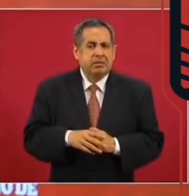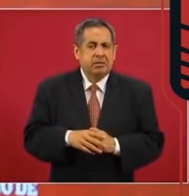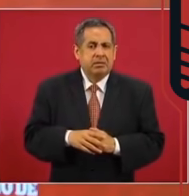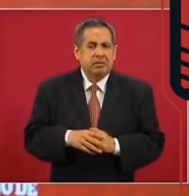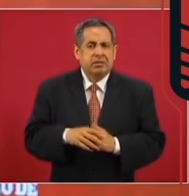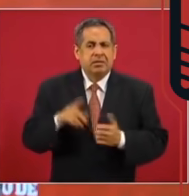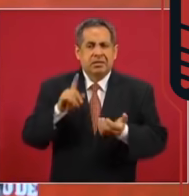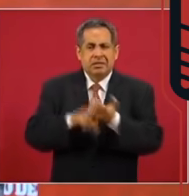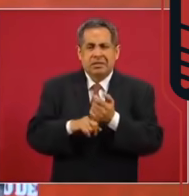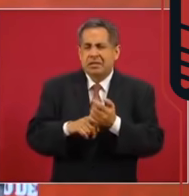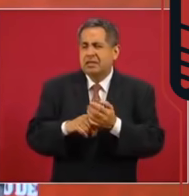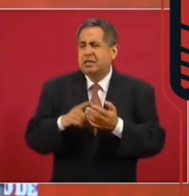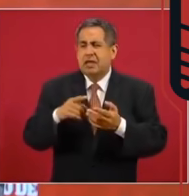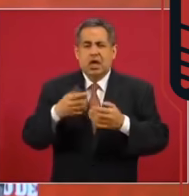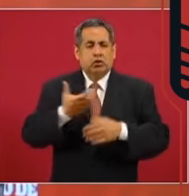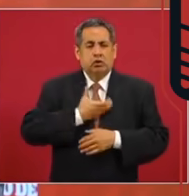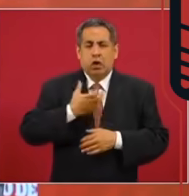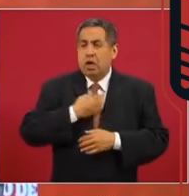riesgos de provocación,